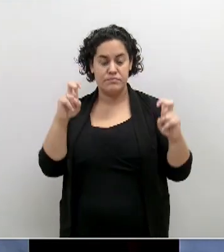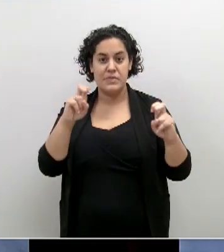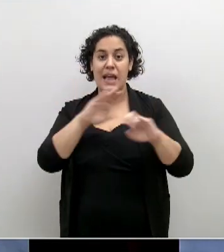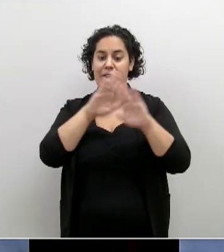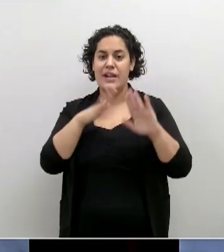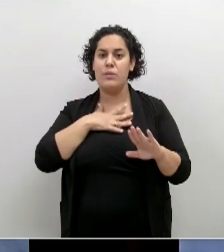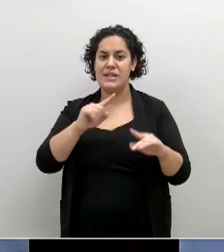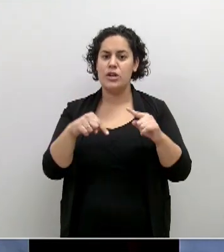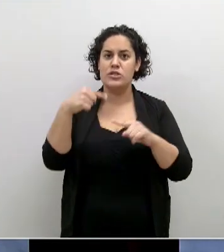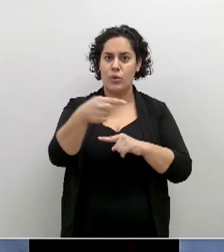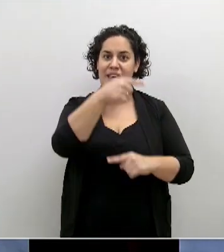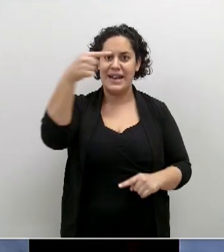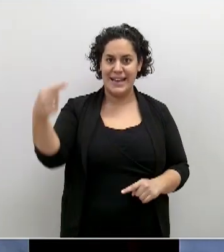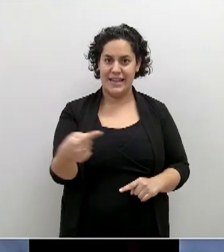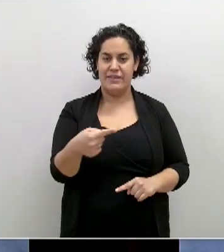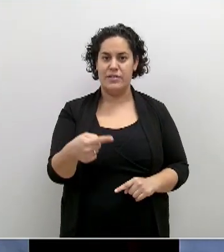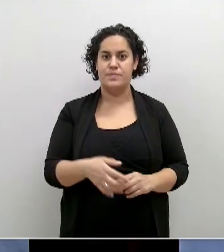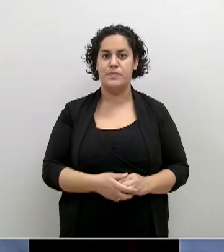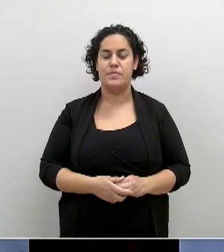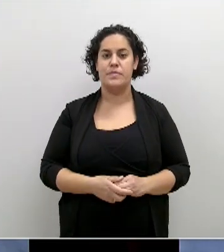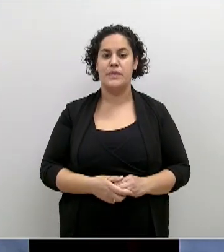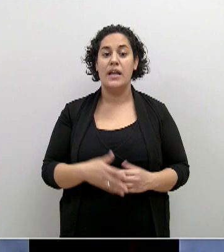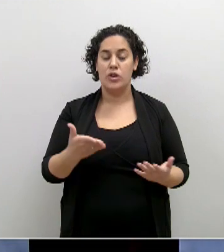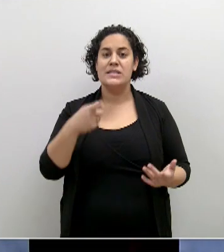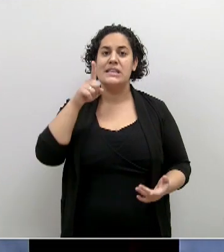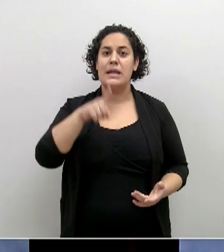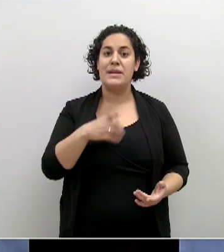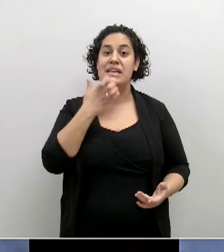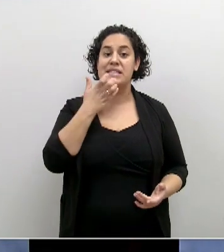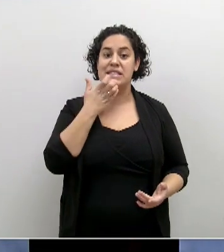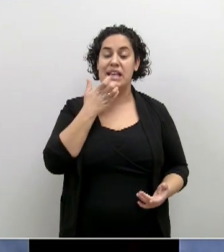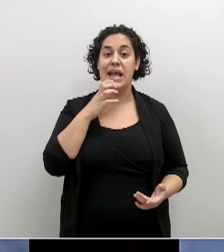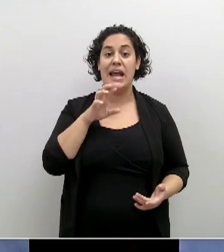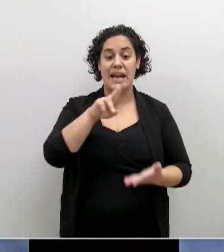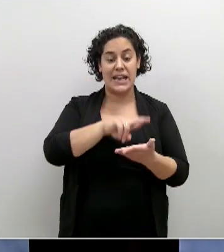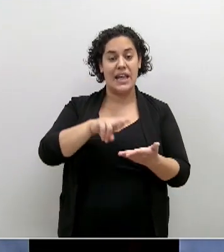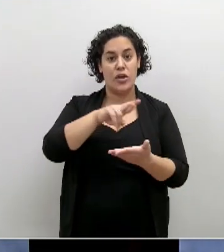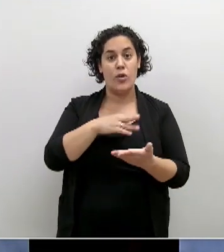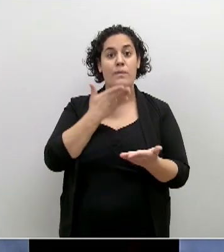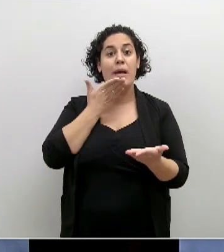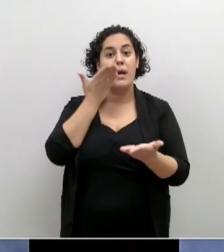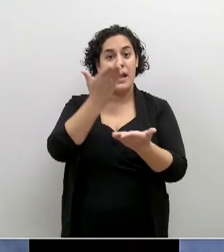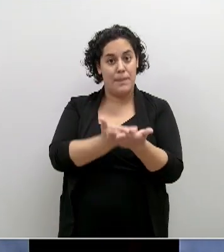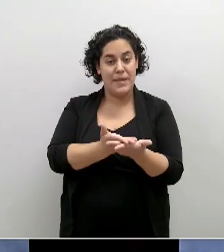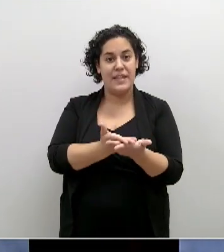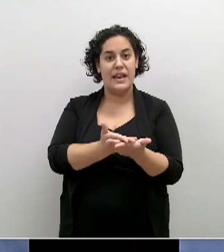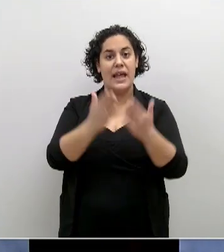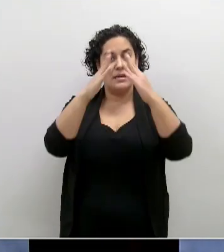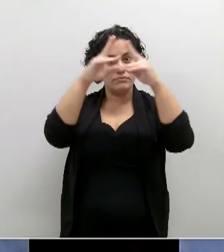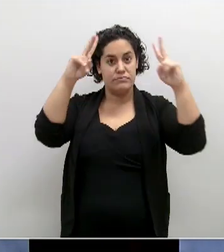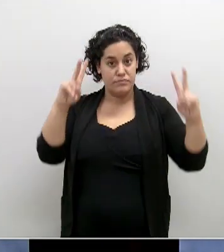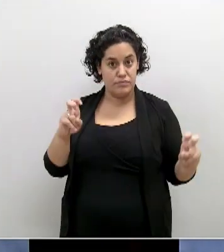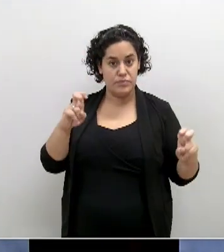sentido, si la región va a pedir el confinamiento domiciliario para toda España, en el